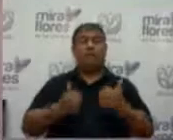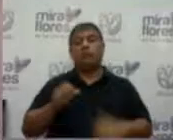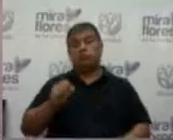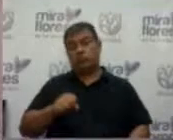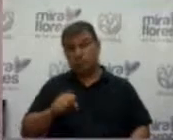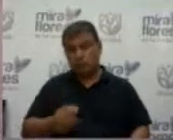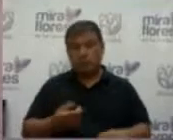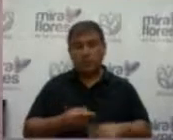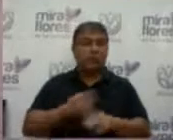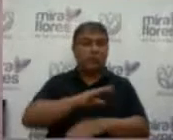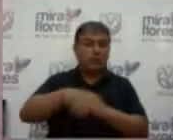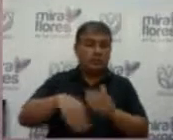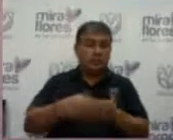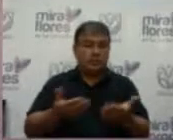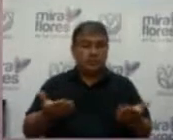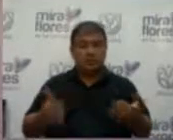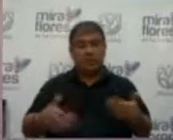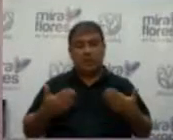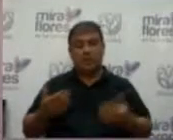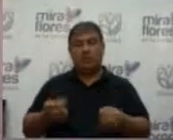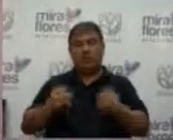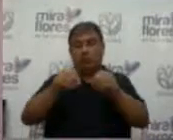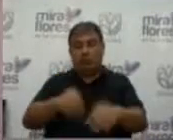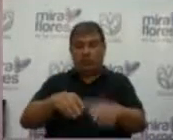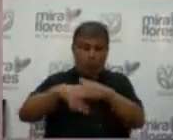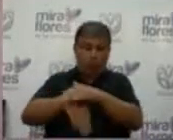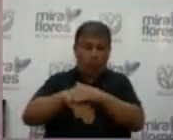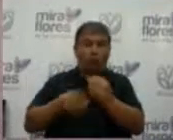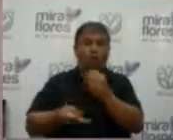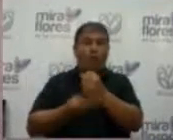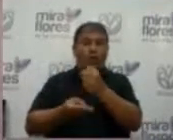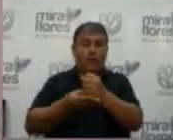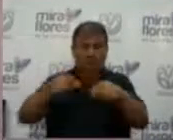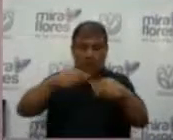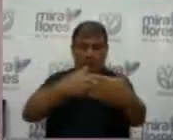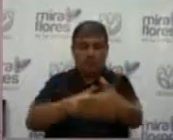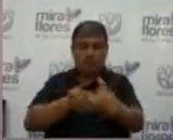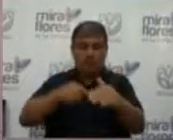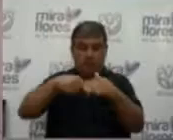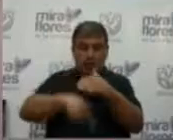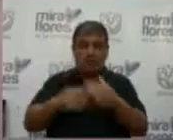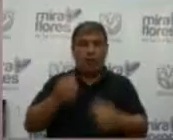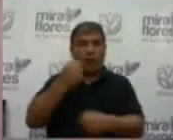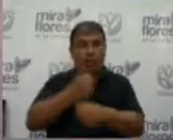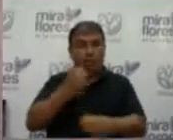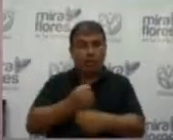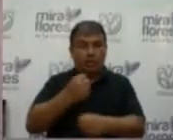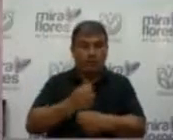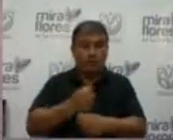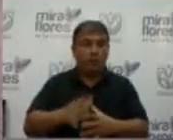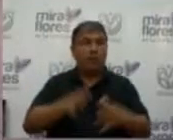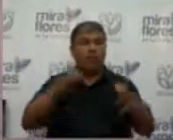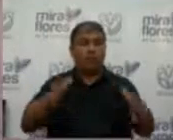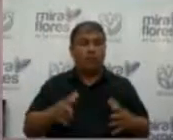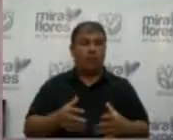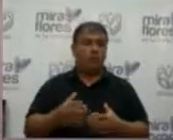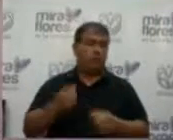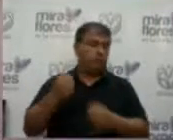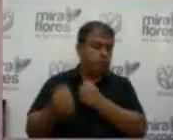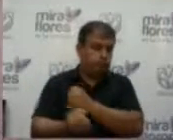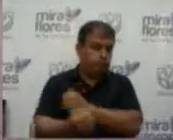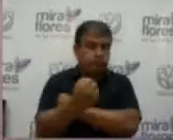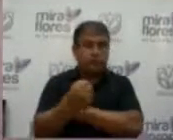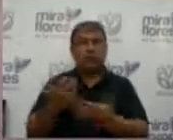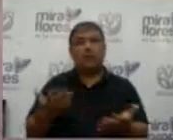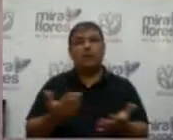Entonces, todas estas cosas están puestas ahí, están al servicio. Hay un trabajo muy intenso de